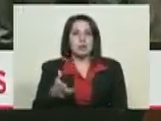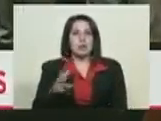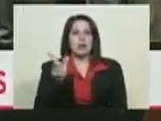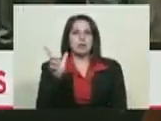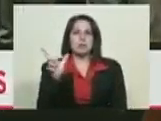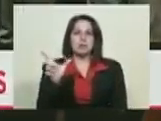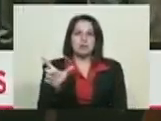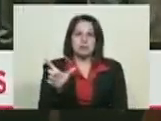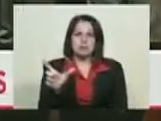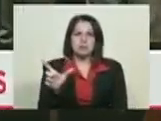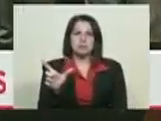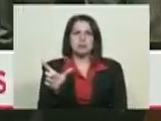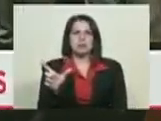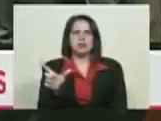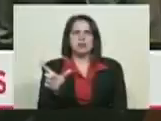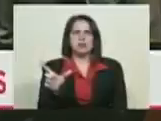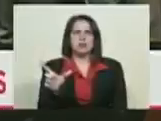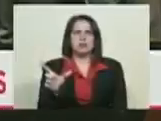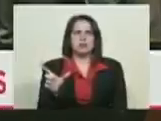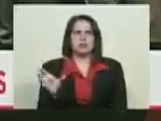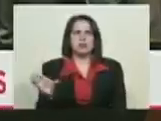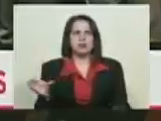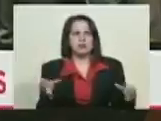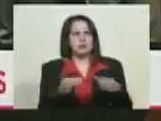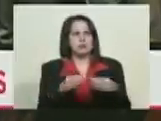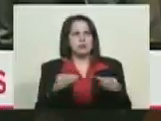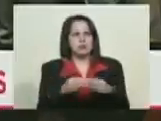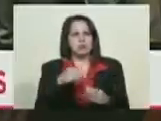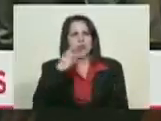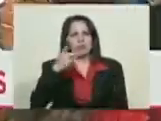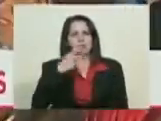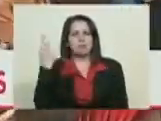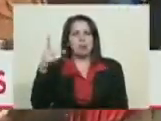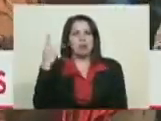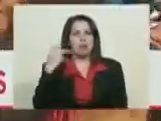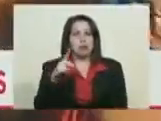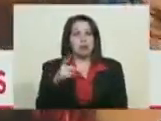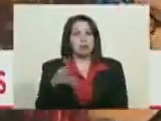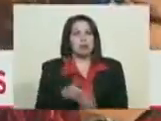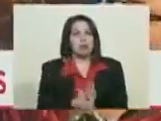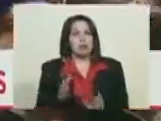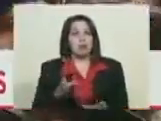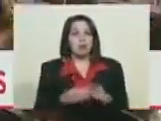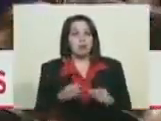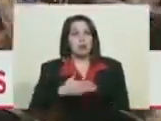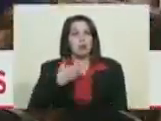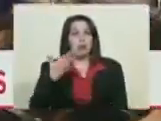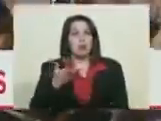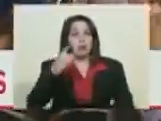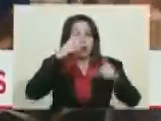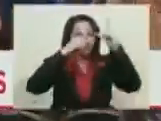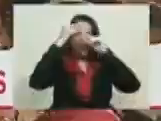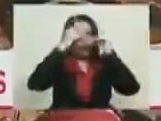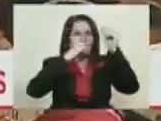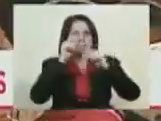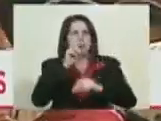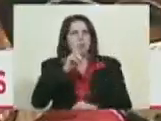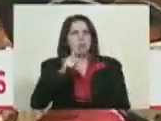de Venezuela, al Gran Polo Patriótico, al Partido Podemos, a Tupamaro, a